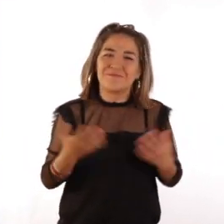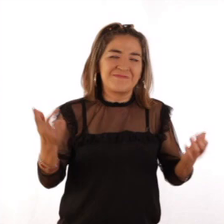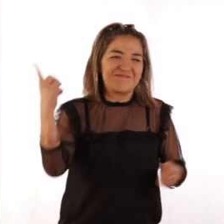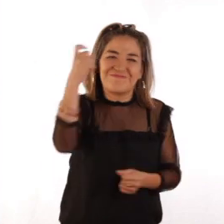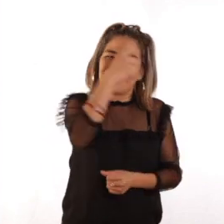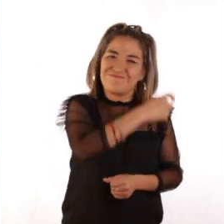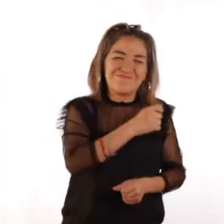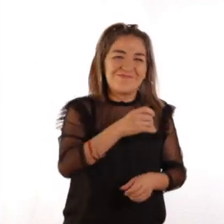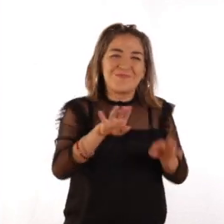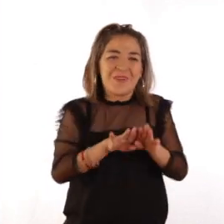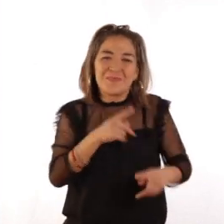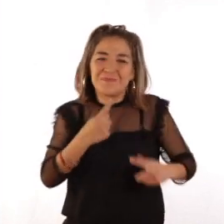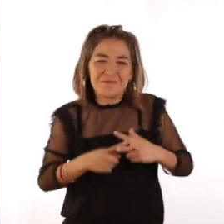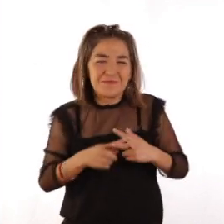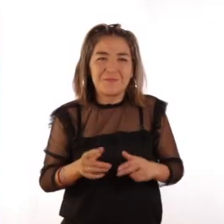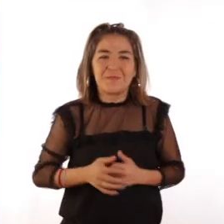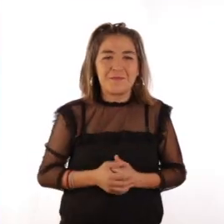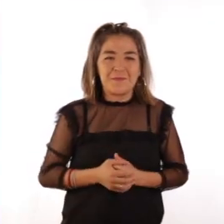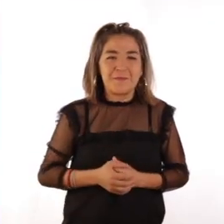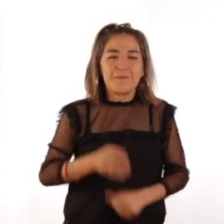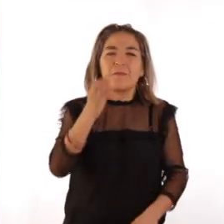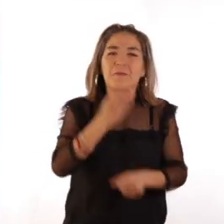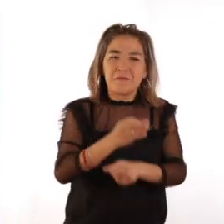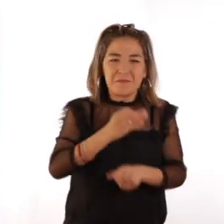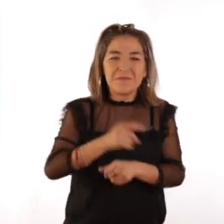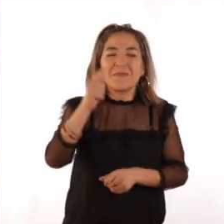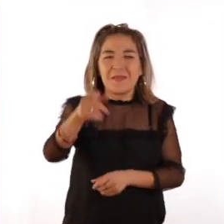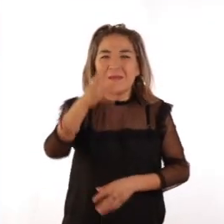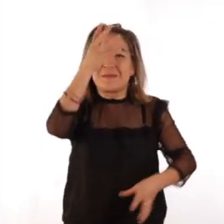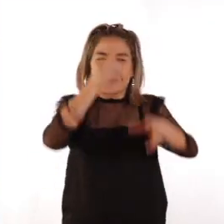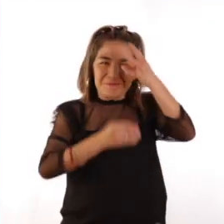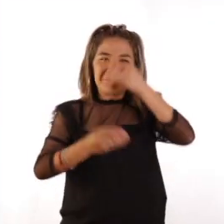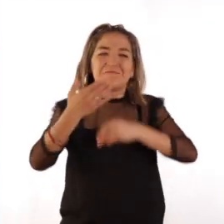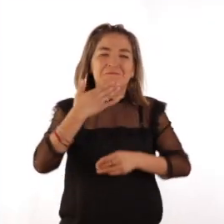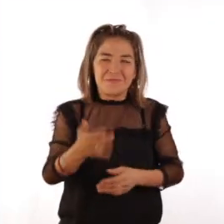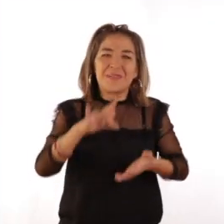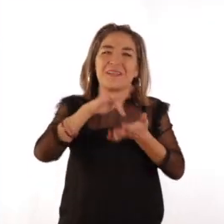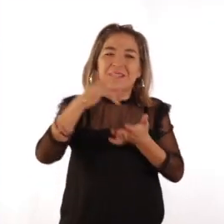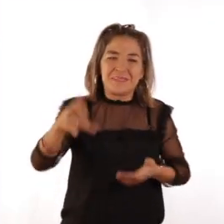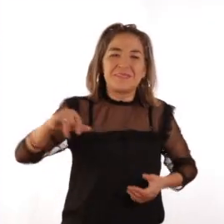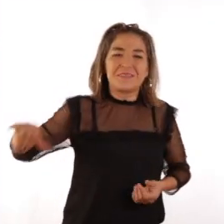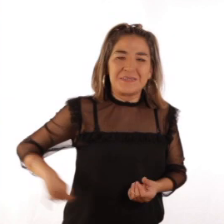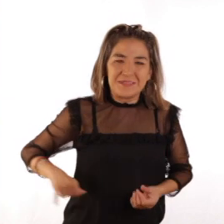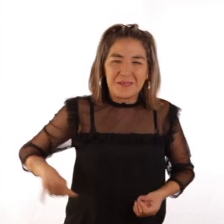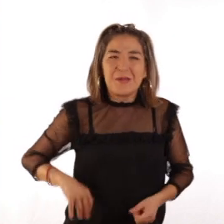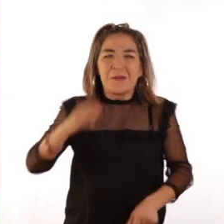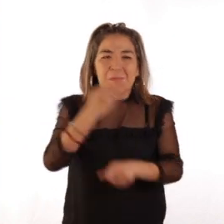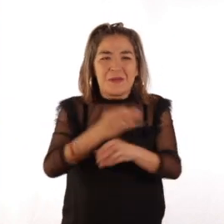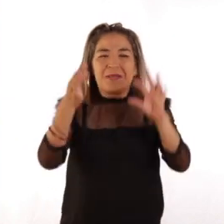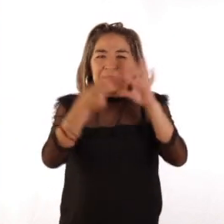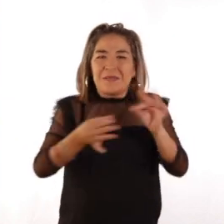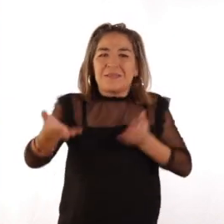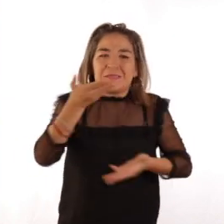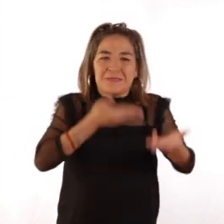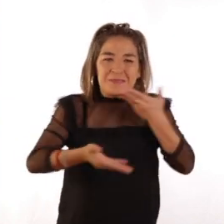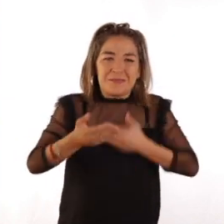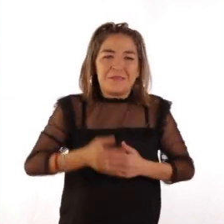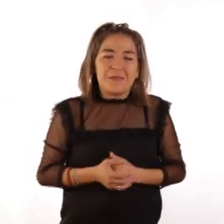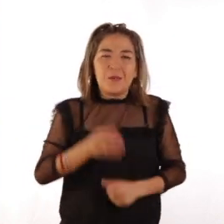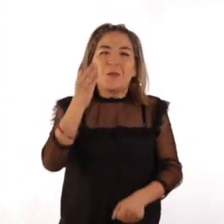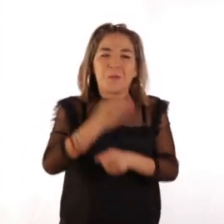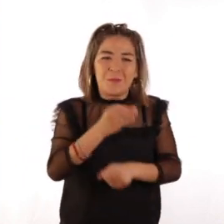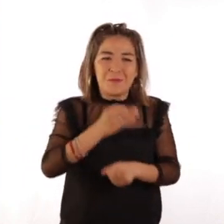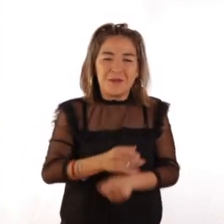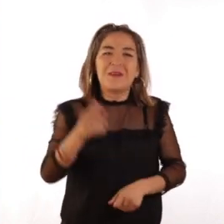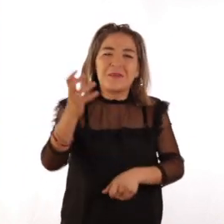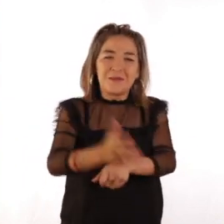son muy difíciles de ponderar. Armando, nos dejas con muchas cosas que reflexionar. Es bien interesante todo lo que nos has